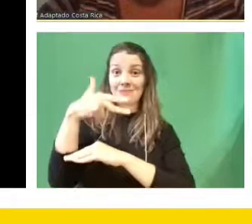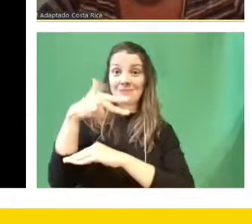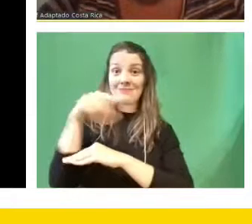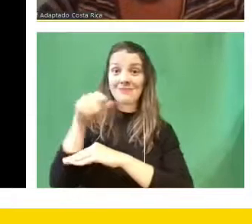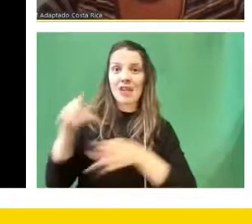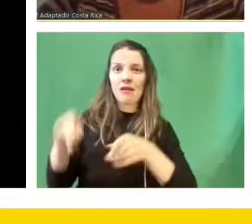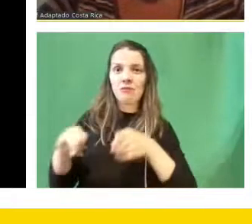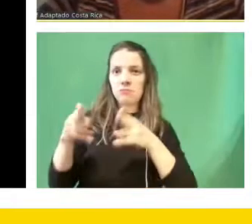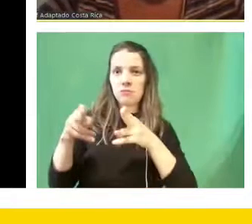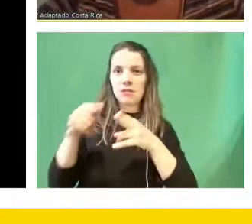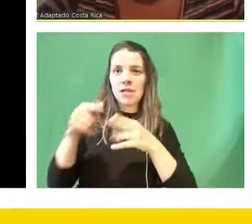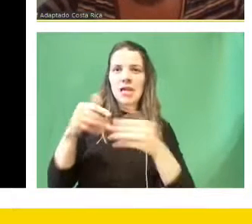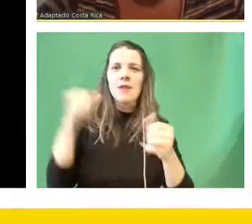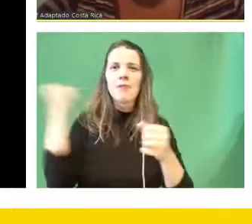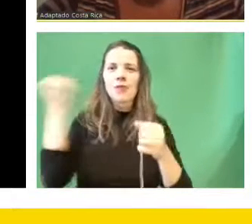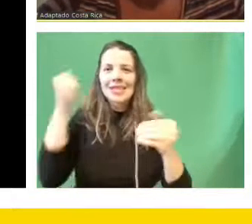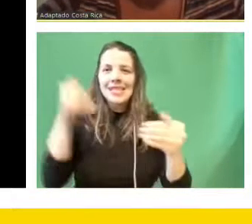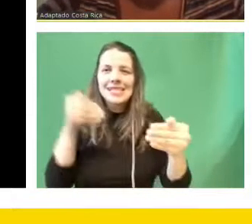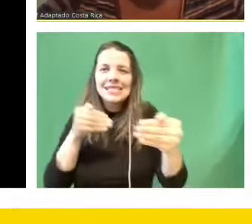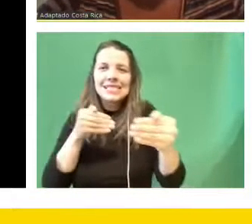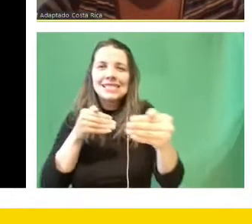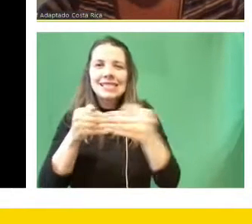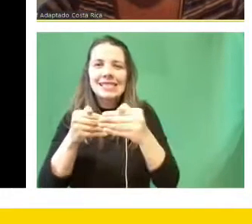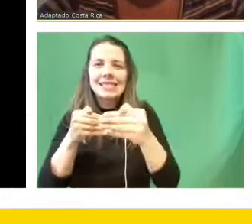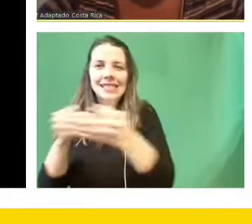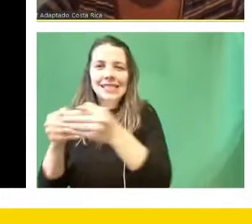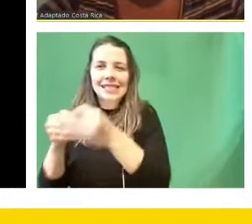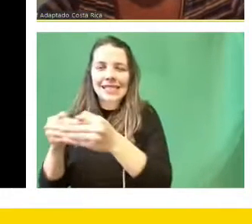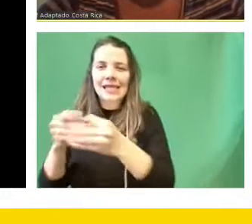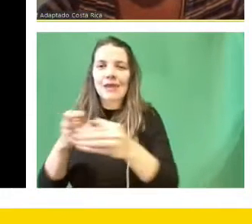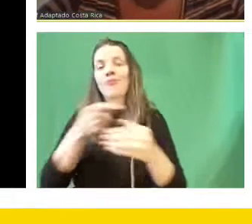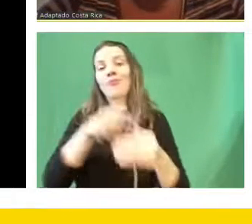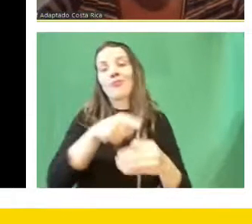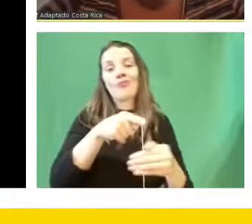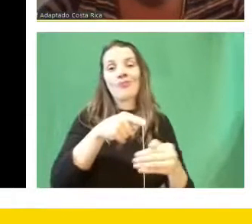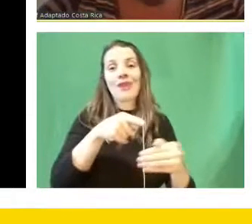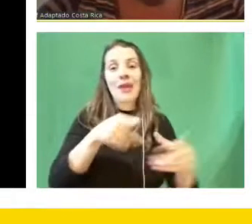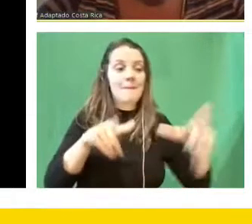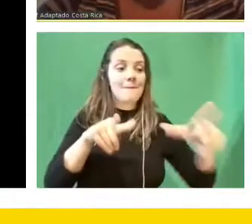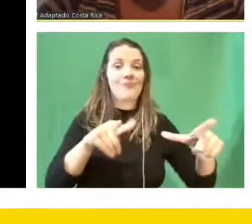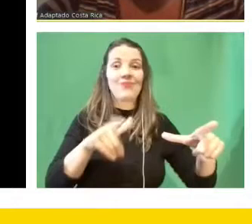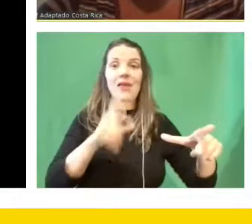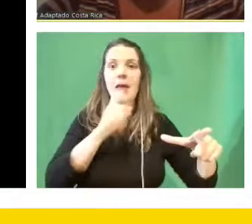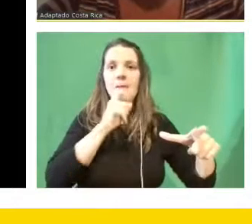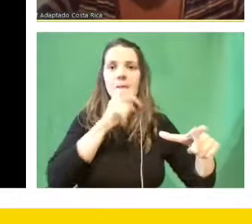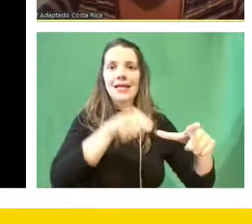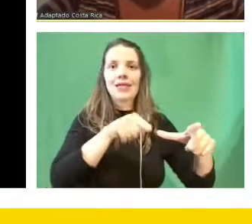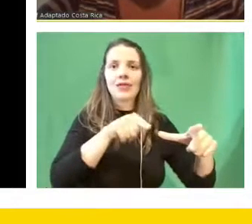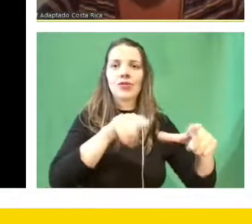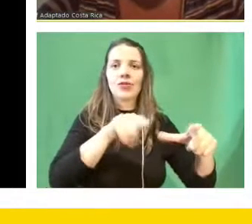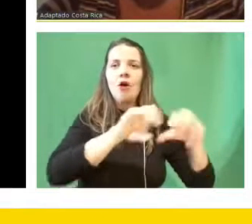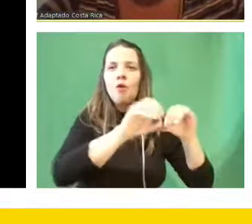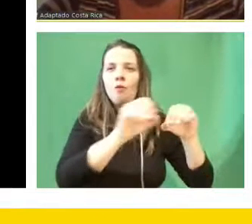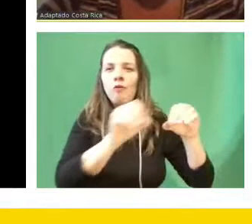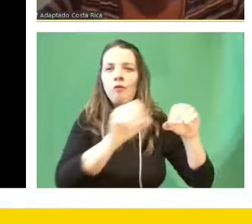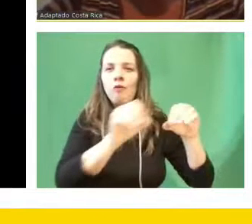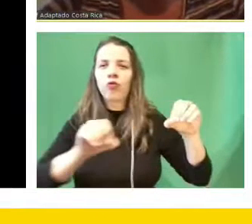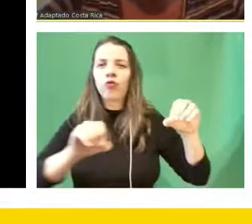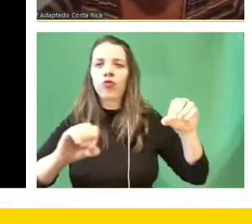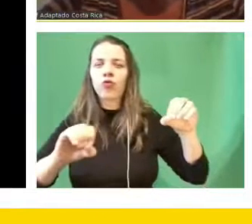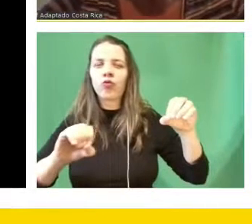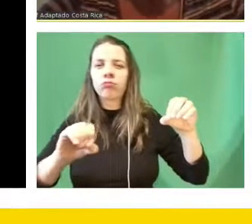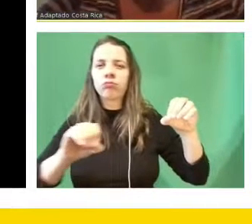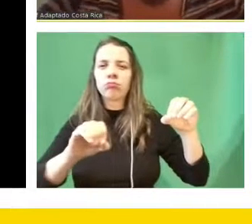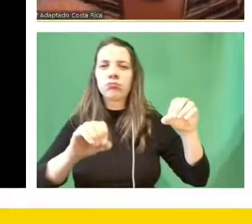poder hacer el descargo de las aguas negras, ¿verdad? Del cambiador. Actualmente está en Playa